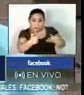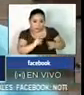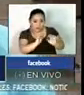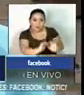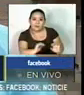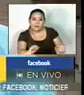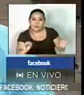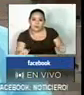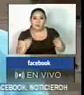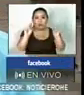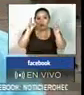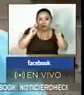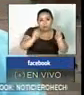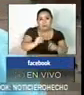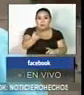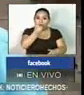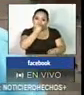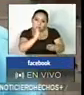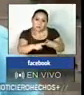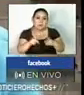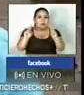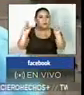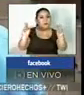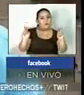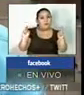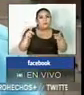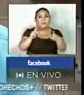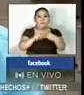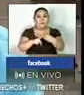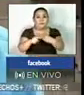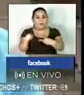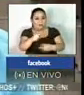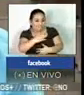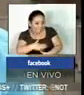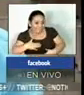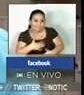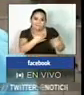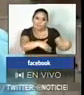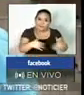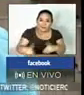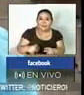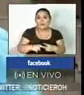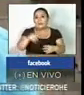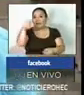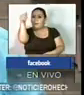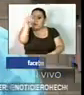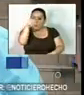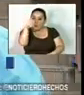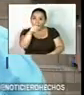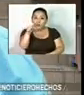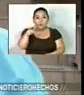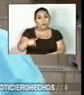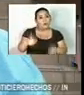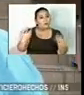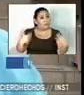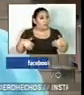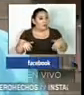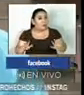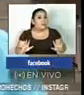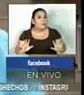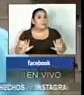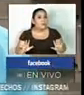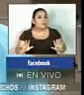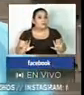niños, tanto en el tema de nutrición como de actividades lúdicas, educativos. Y ahora finalmente les hemos